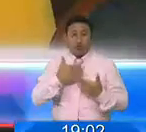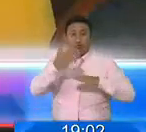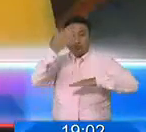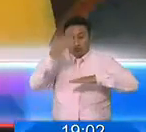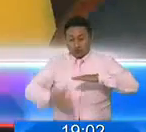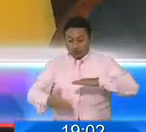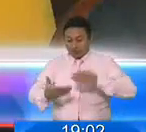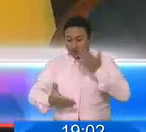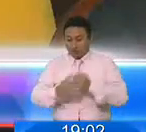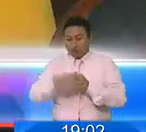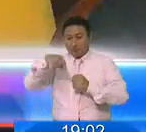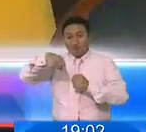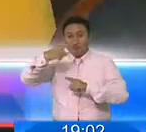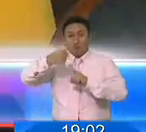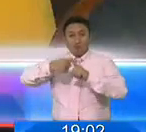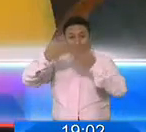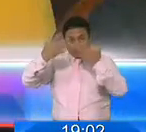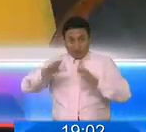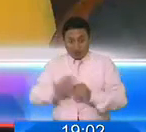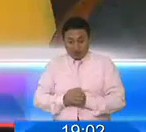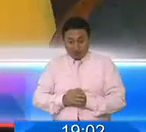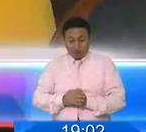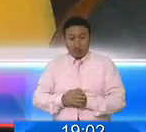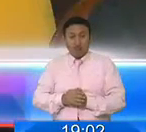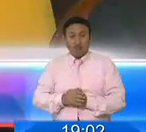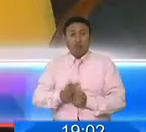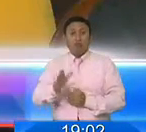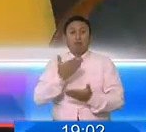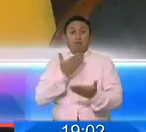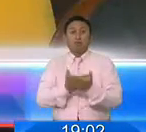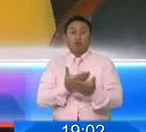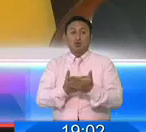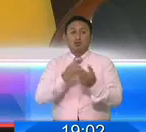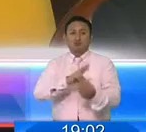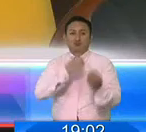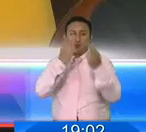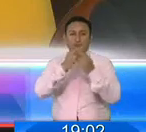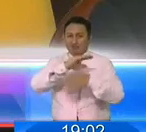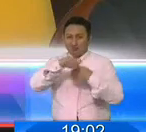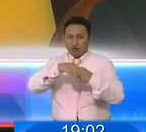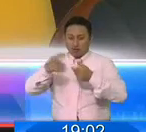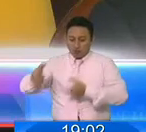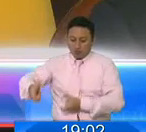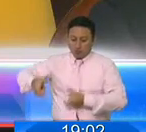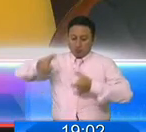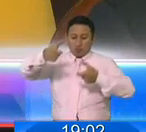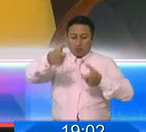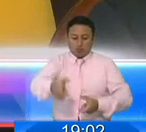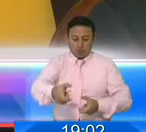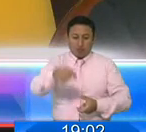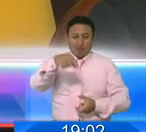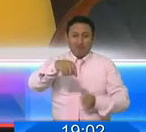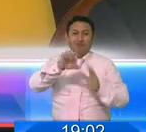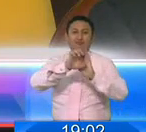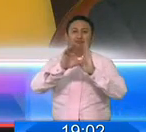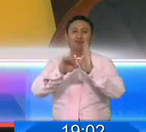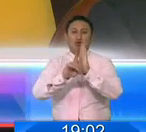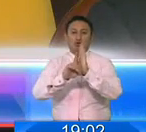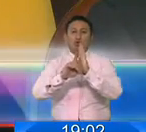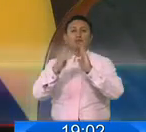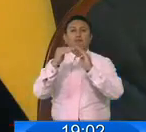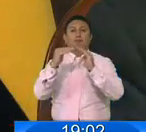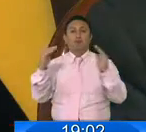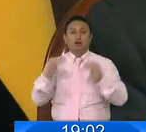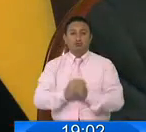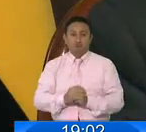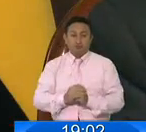fines de mes entregaremos el conjunto de propuestas de reformas al código de la democracia pero que en su